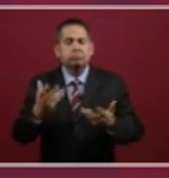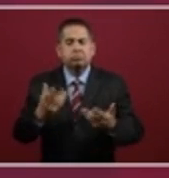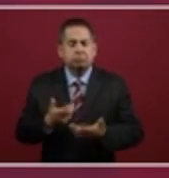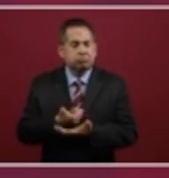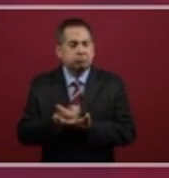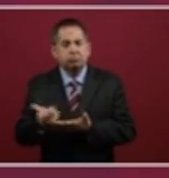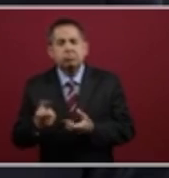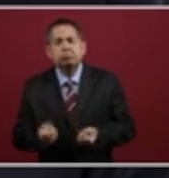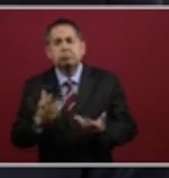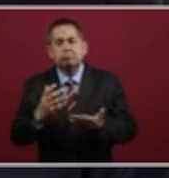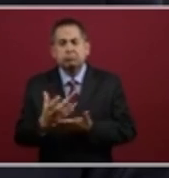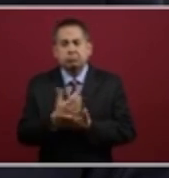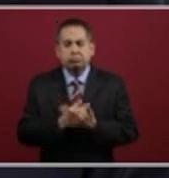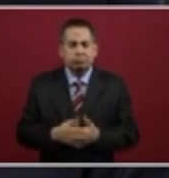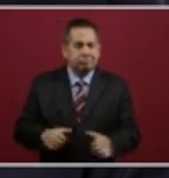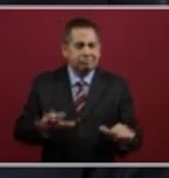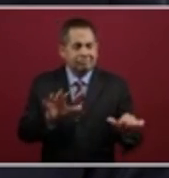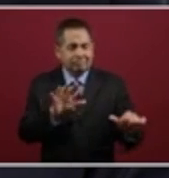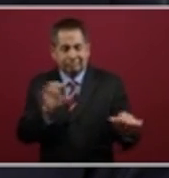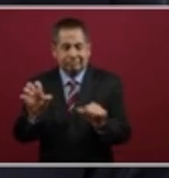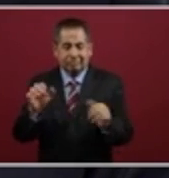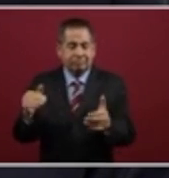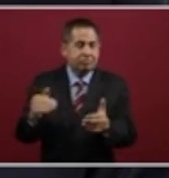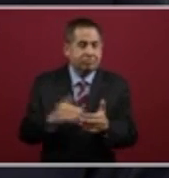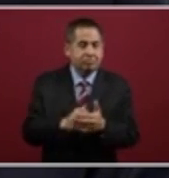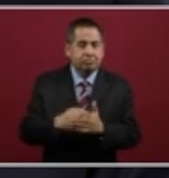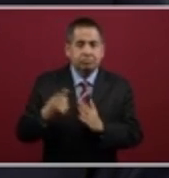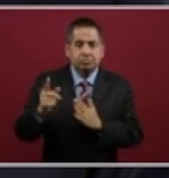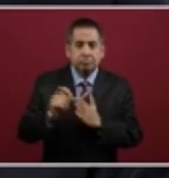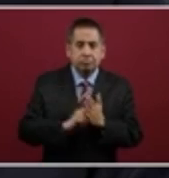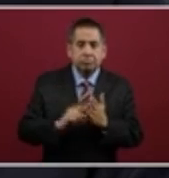recibían 600 mil pesos mensuales.